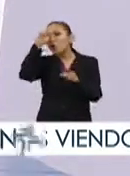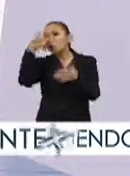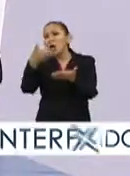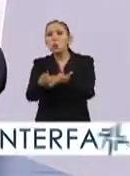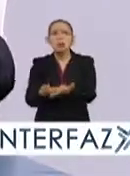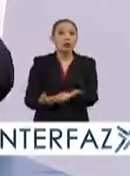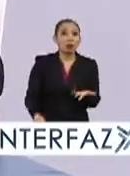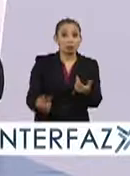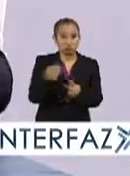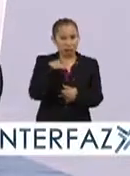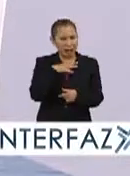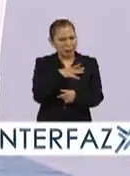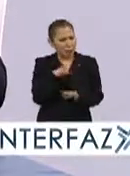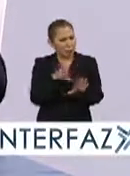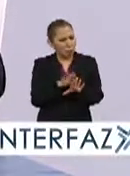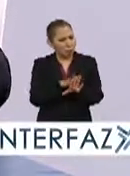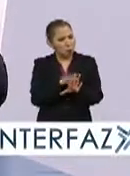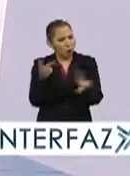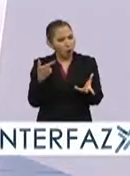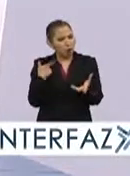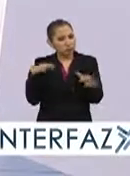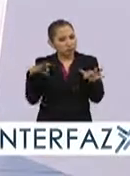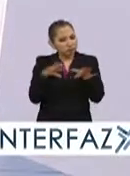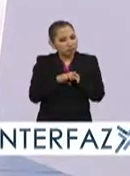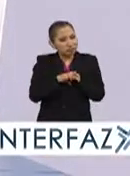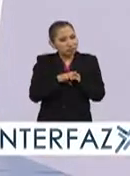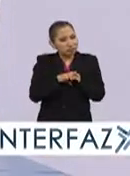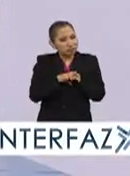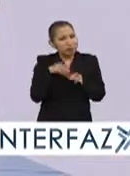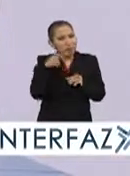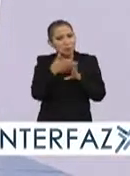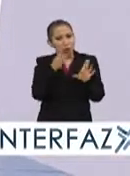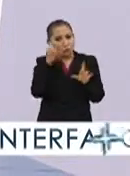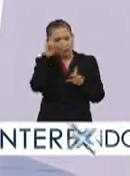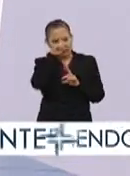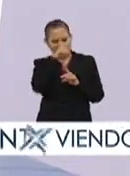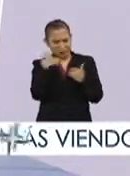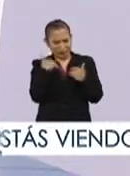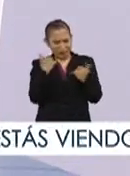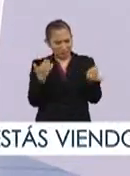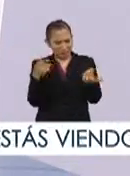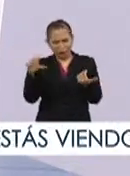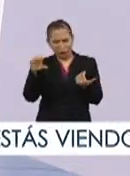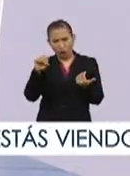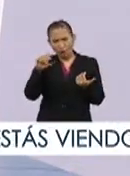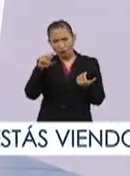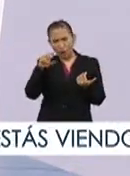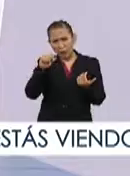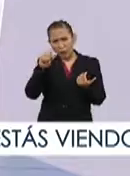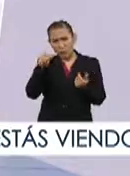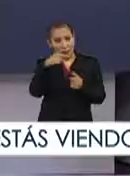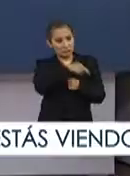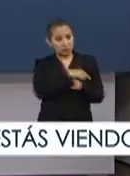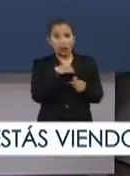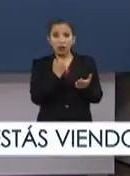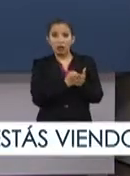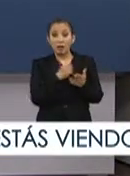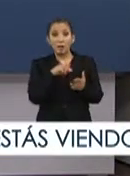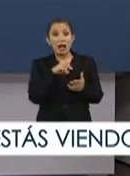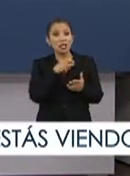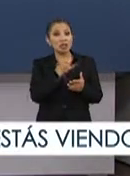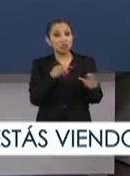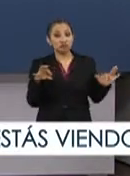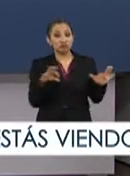otra. Entonces había como era como un tejido. Claro. Era muy difícil entender a Octavio Paz sin Marillo,